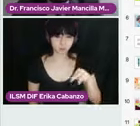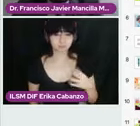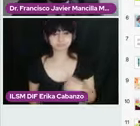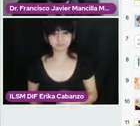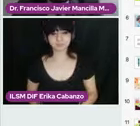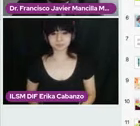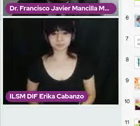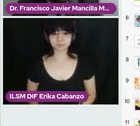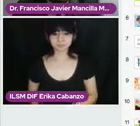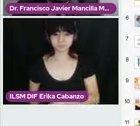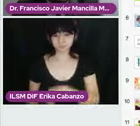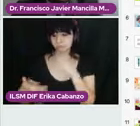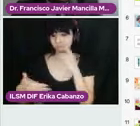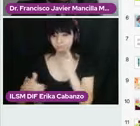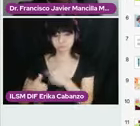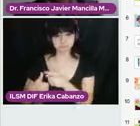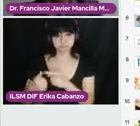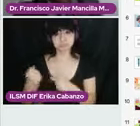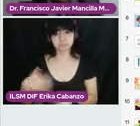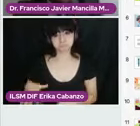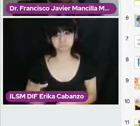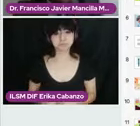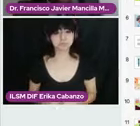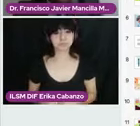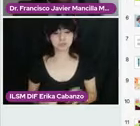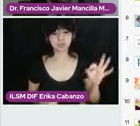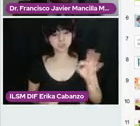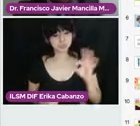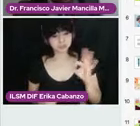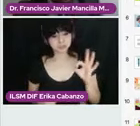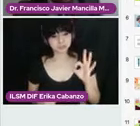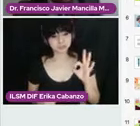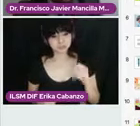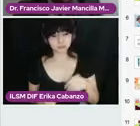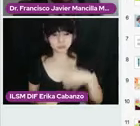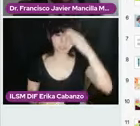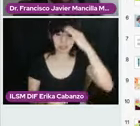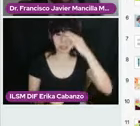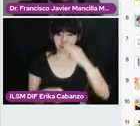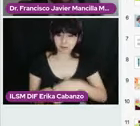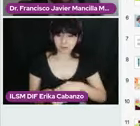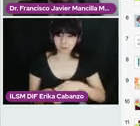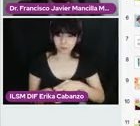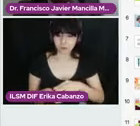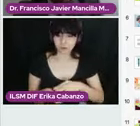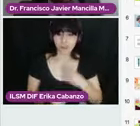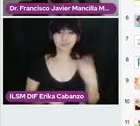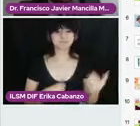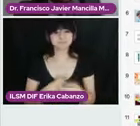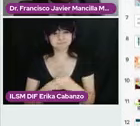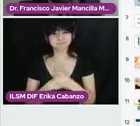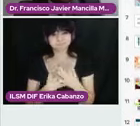ya tengan alguna alteración de la memoria, sobre todo en las personas de edad.